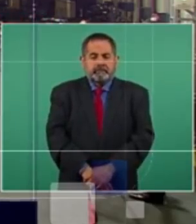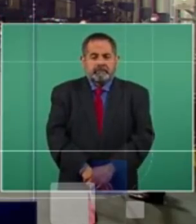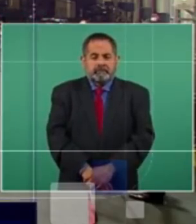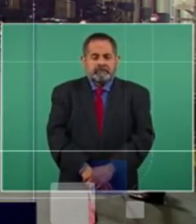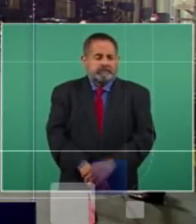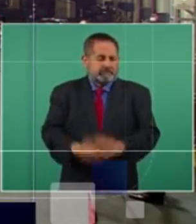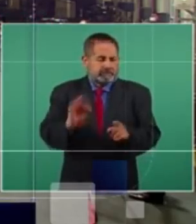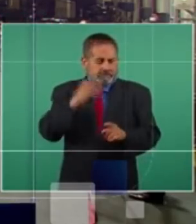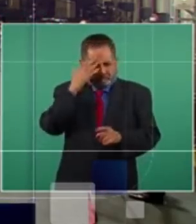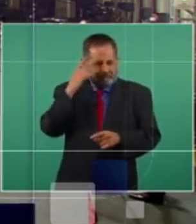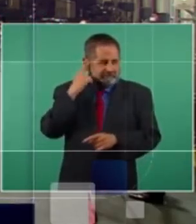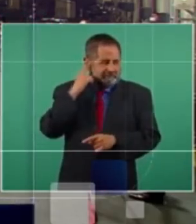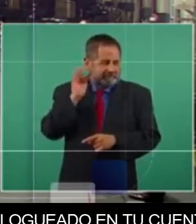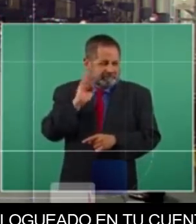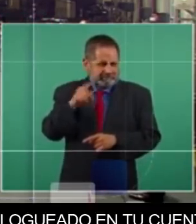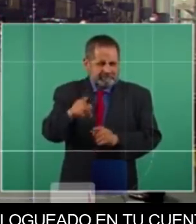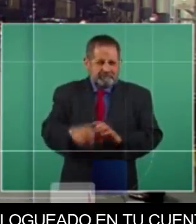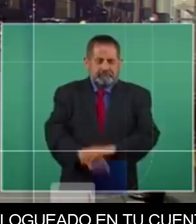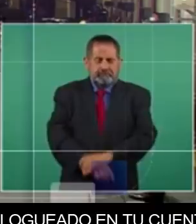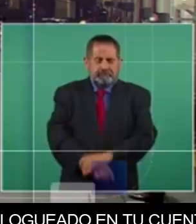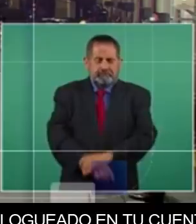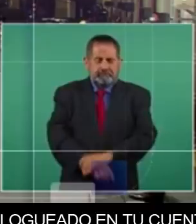hablar.